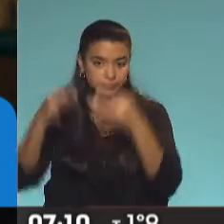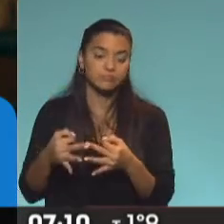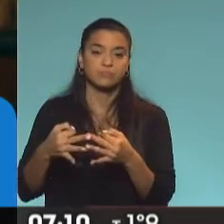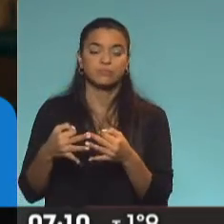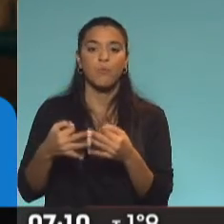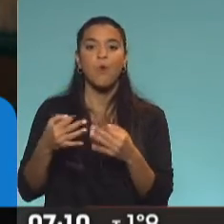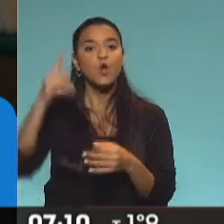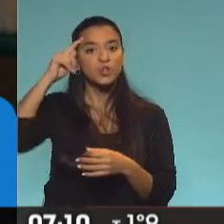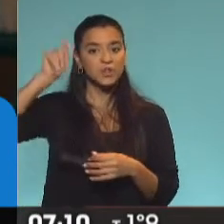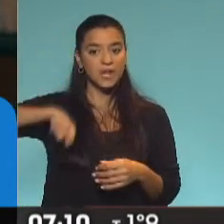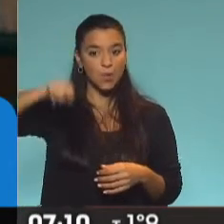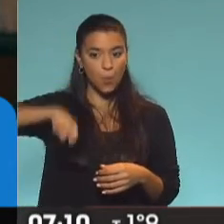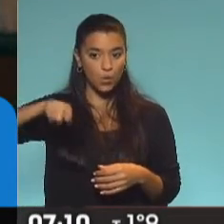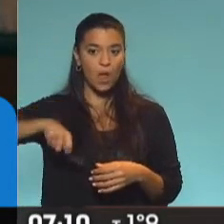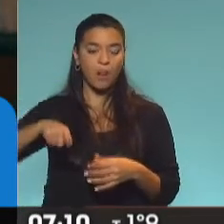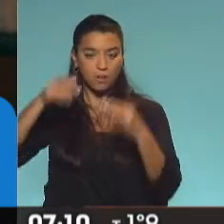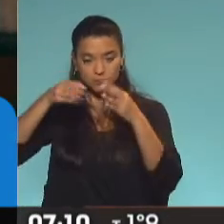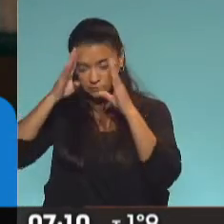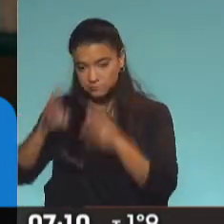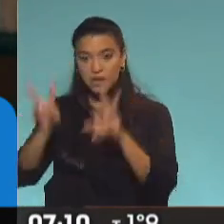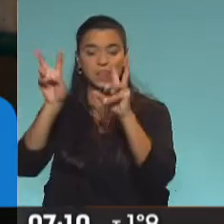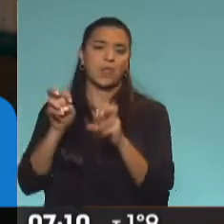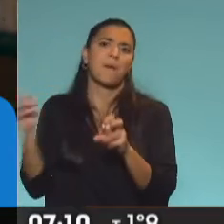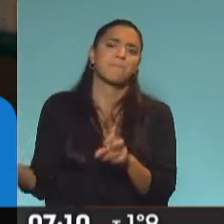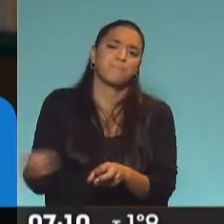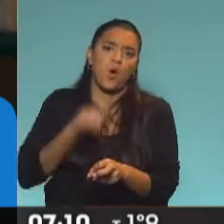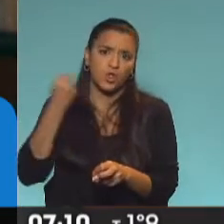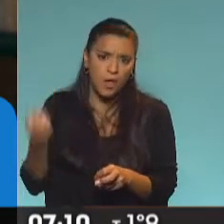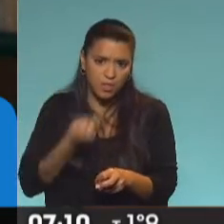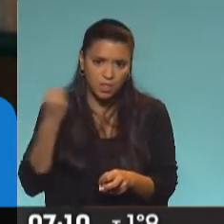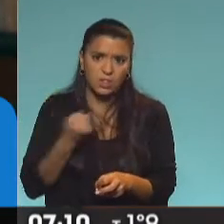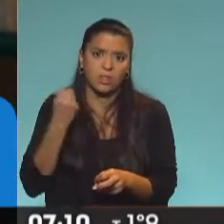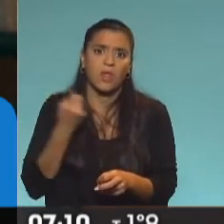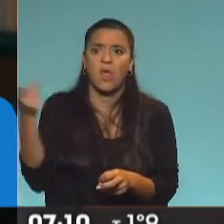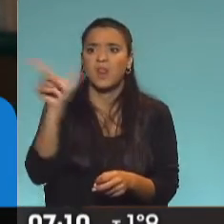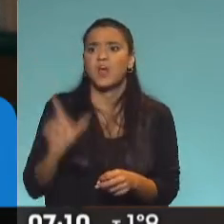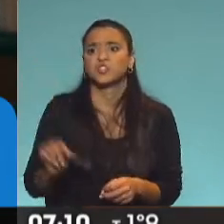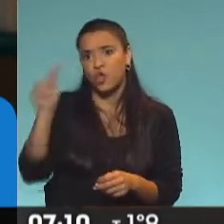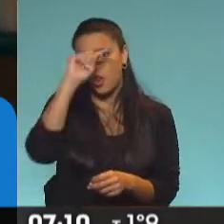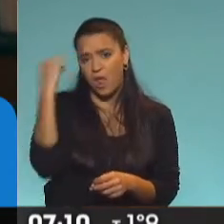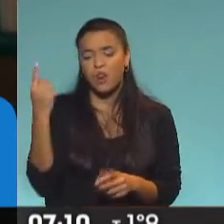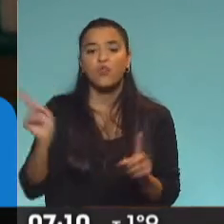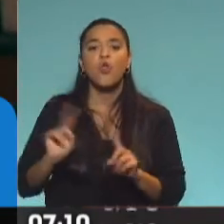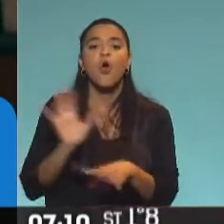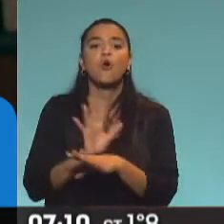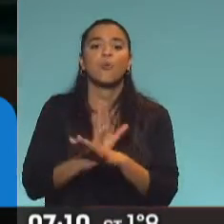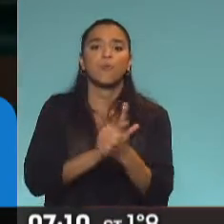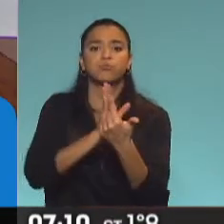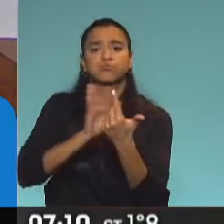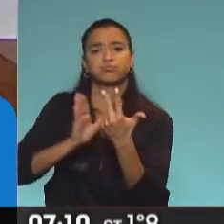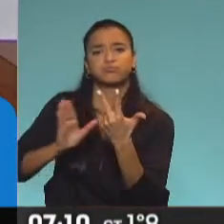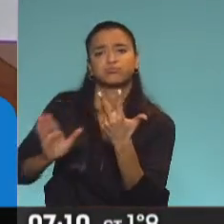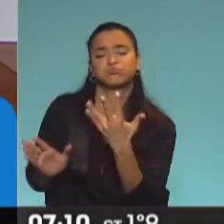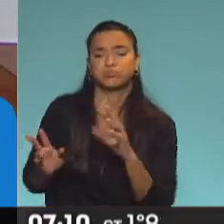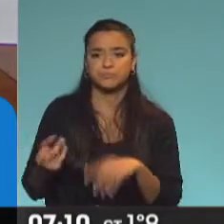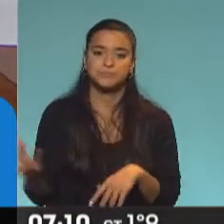como un tribunal que se dedica a temas trascendentes de nivel nacional y no como un almacén de ramos generales. Y